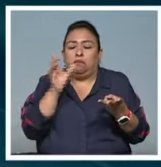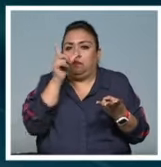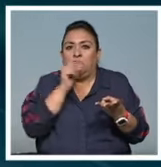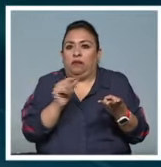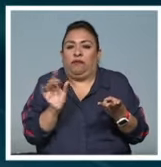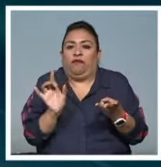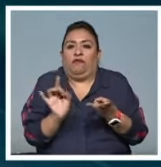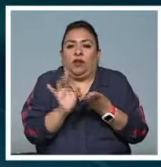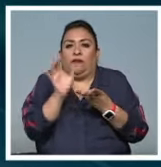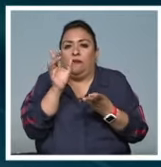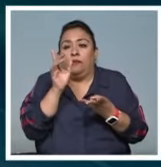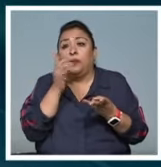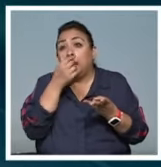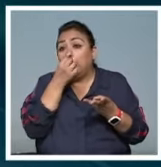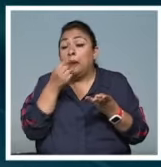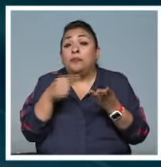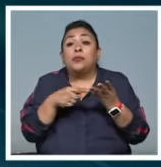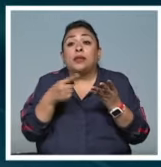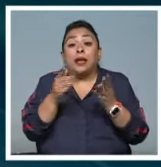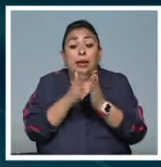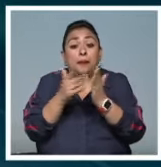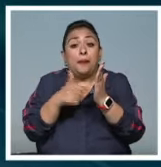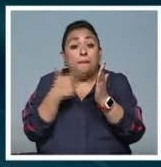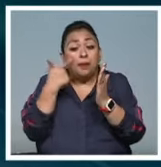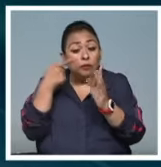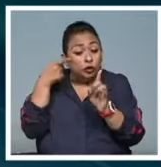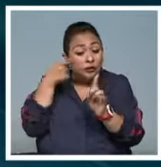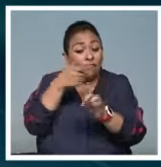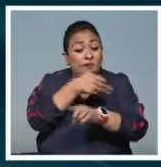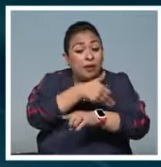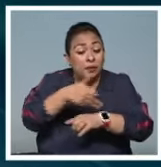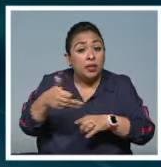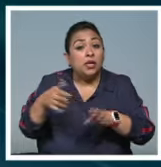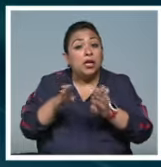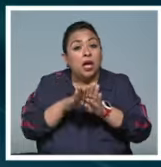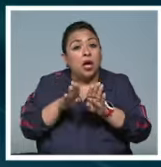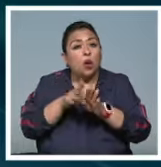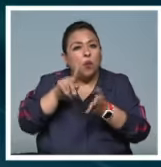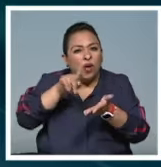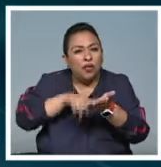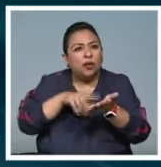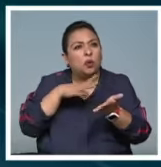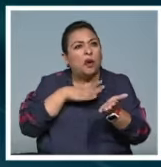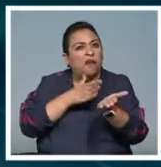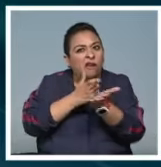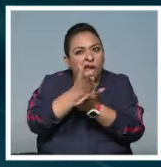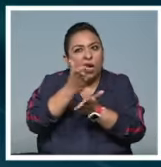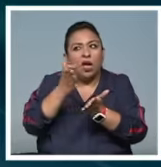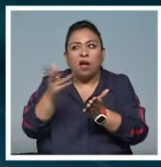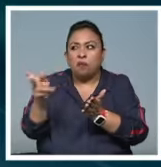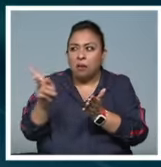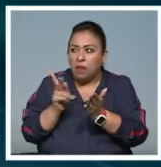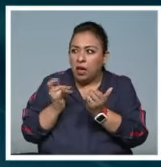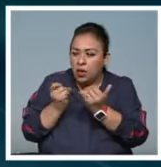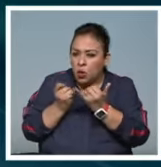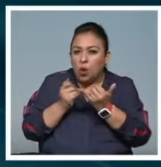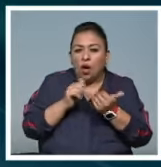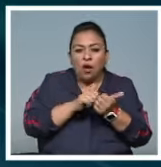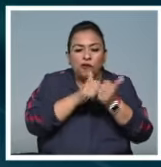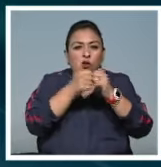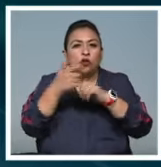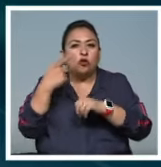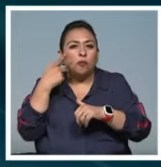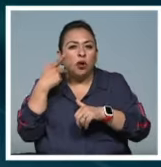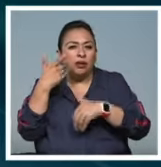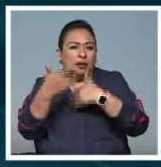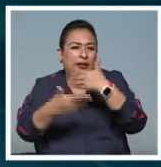nos muestra, al centrarnos en una familia y cómo se desarrollan sus lealtades y afinidades y cómo evolucionan políticamente a lo